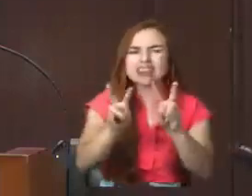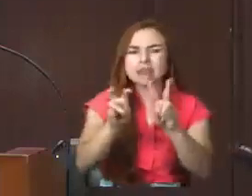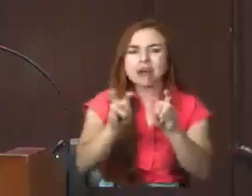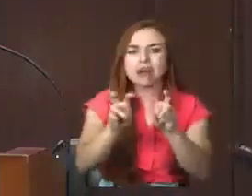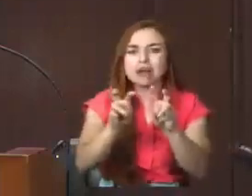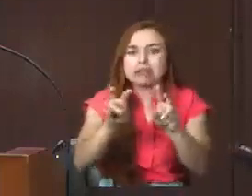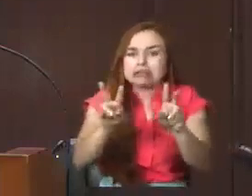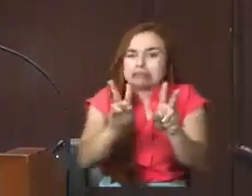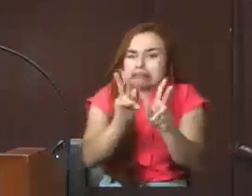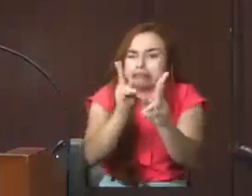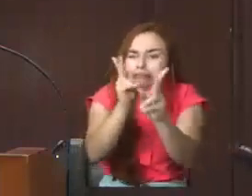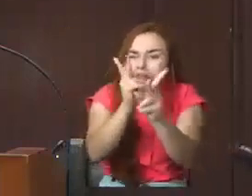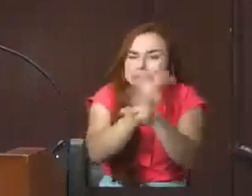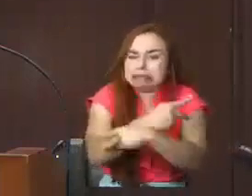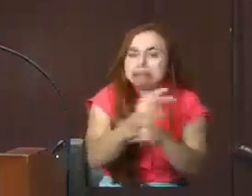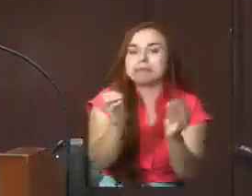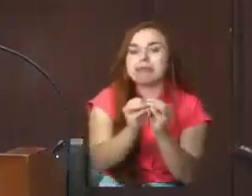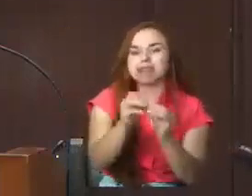tráfico internacional de armas